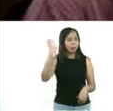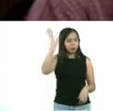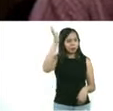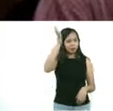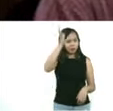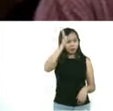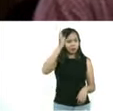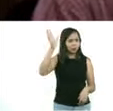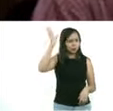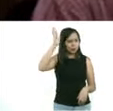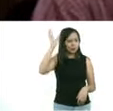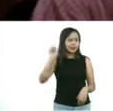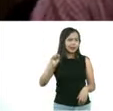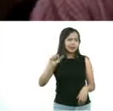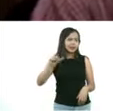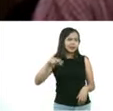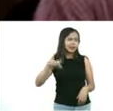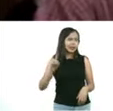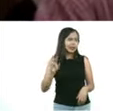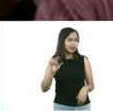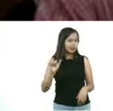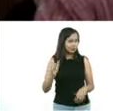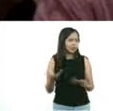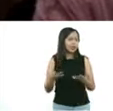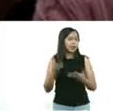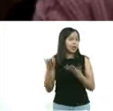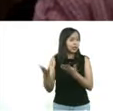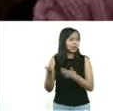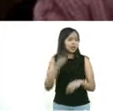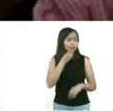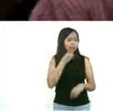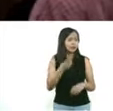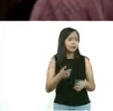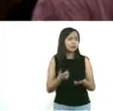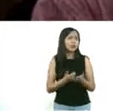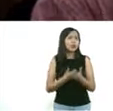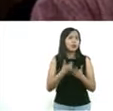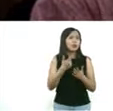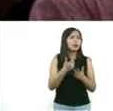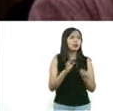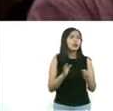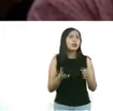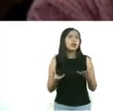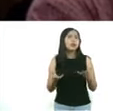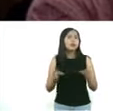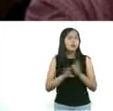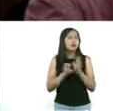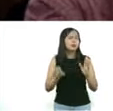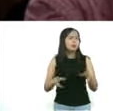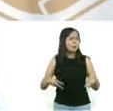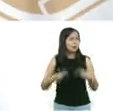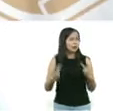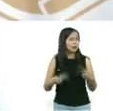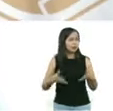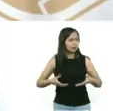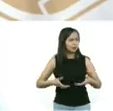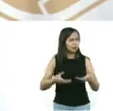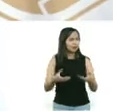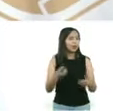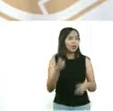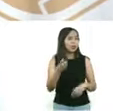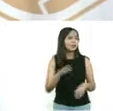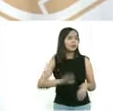Sandra Cuevas. Sandra Cuevas dice que pues, el comercio informal, el ambulantaje es una mina de oro y todos sabemos que también